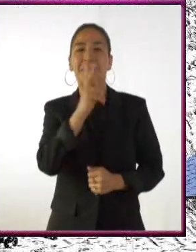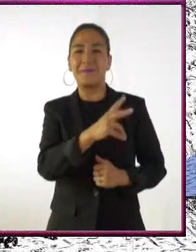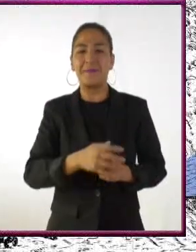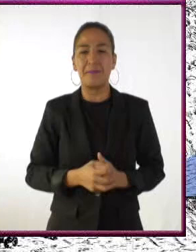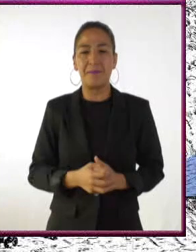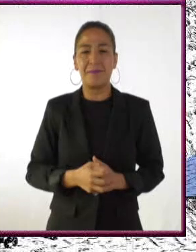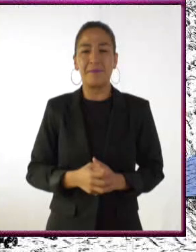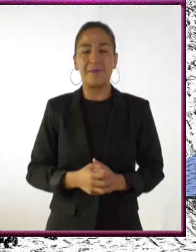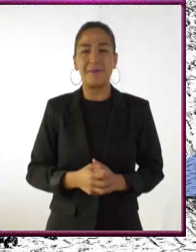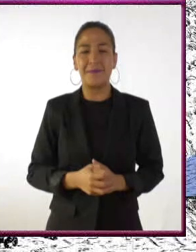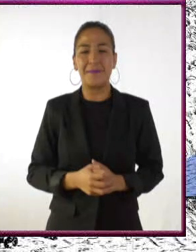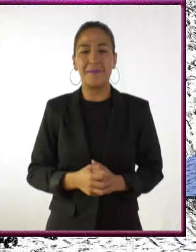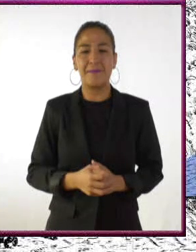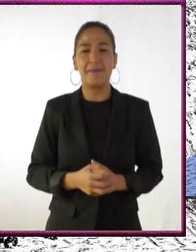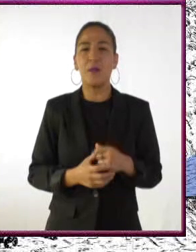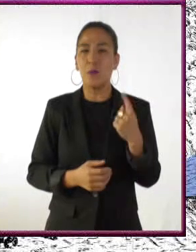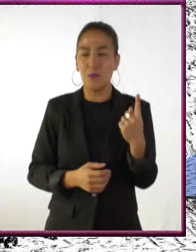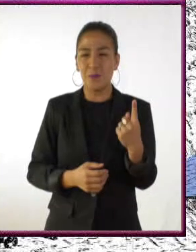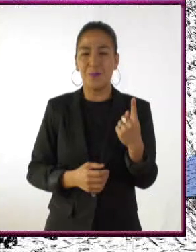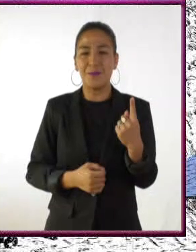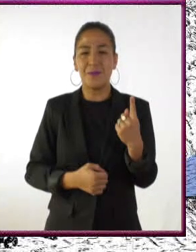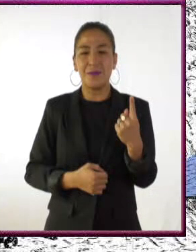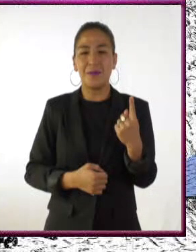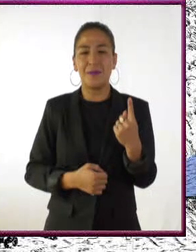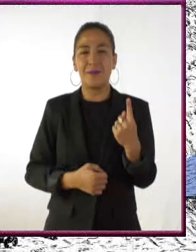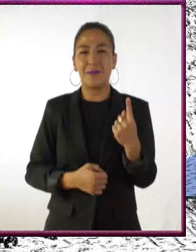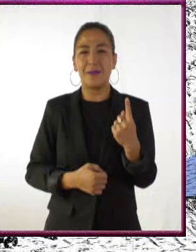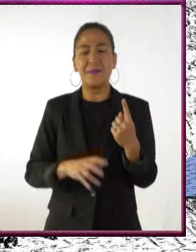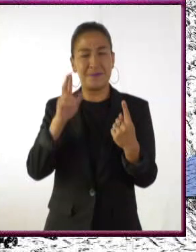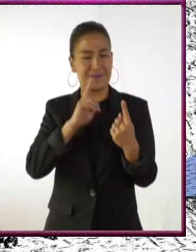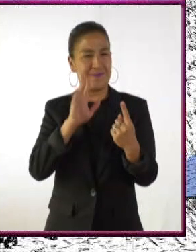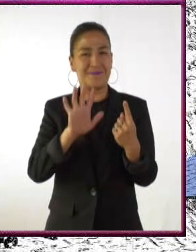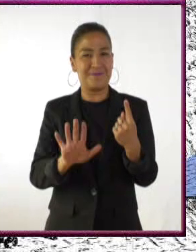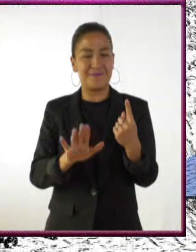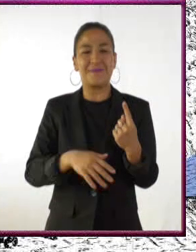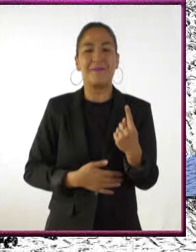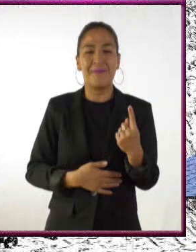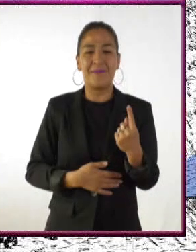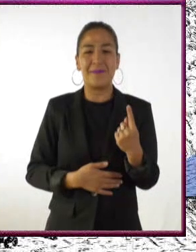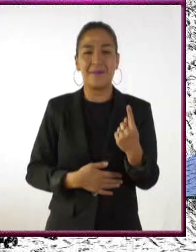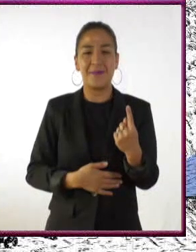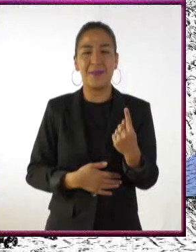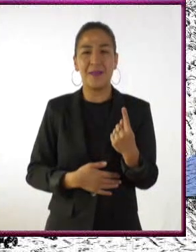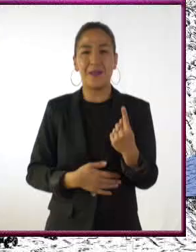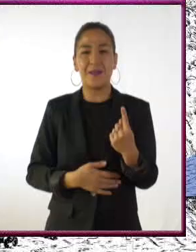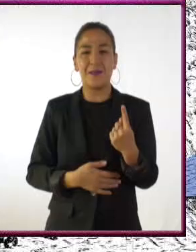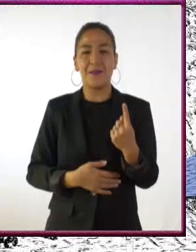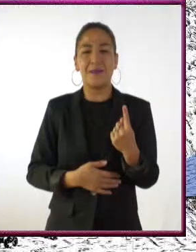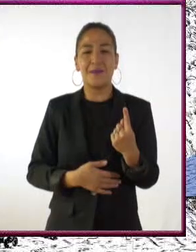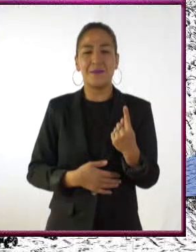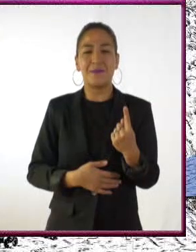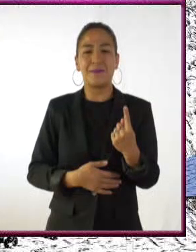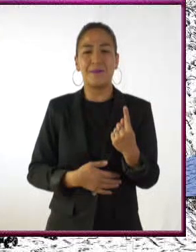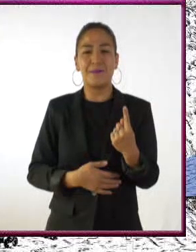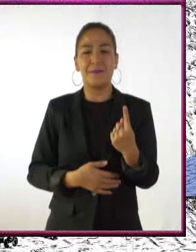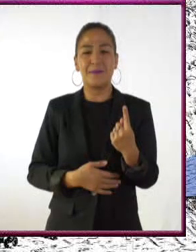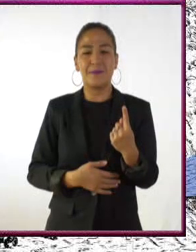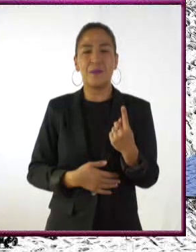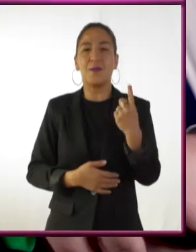ver. Espera. 1, 2. A ver. 1,